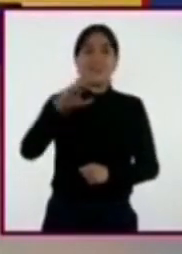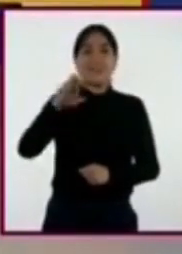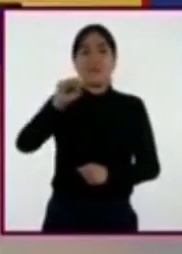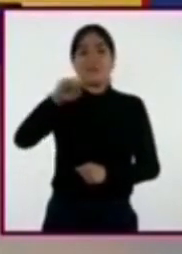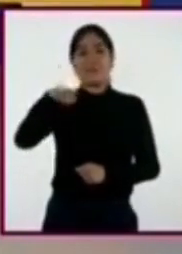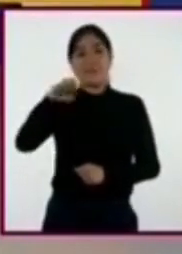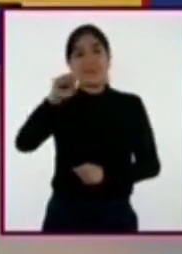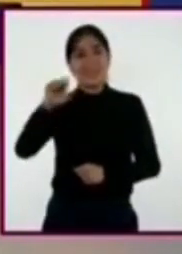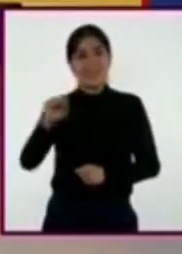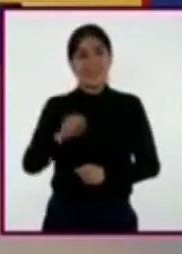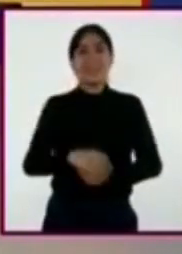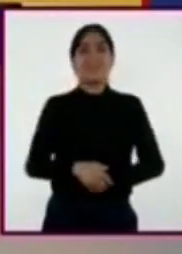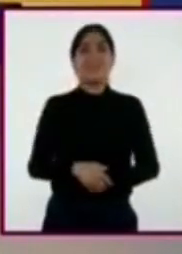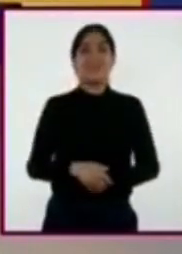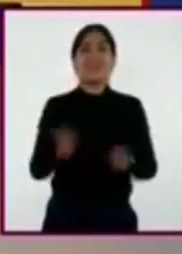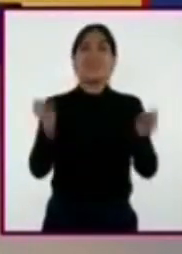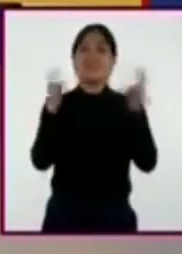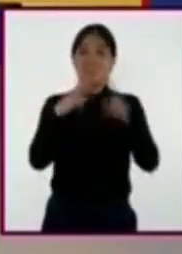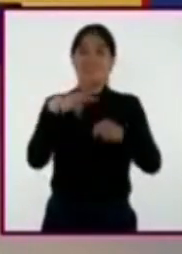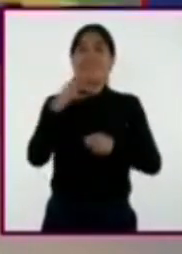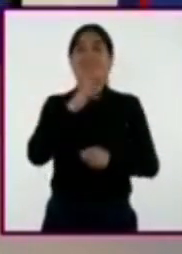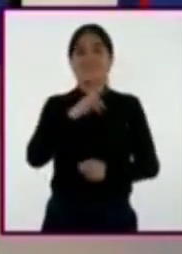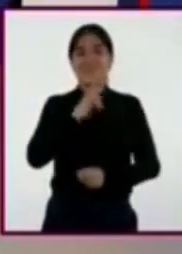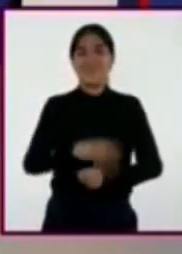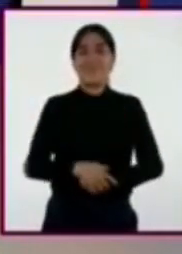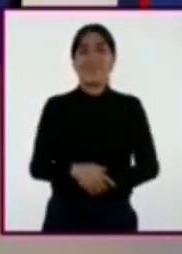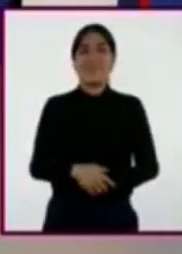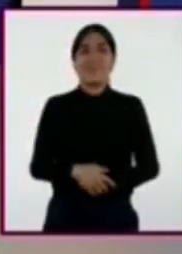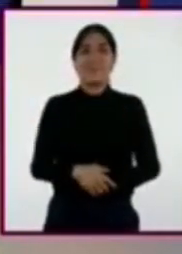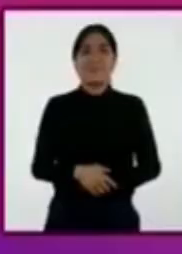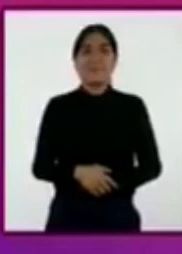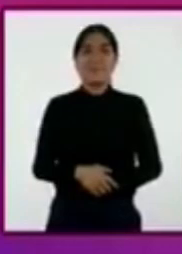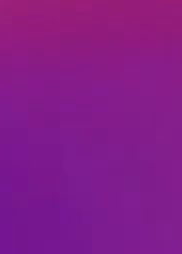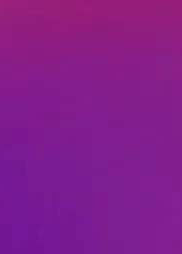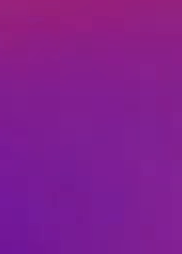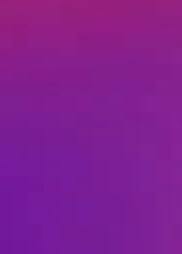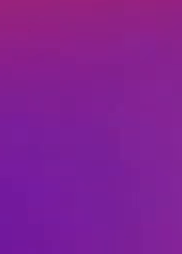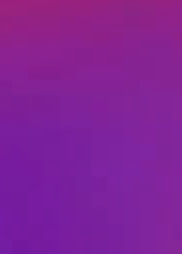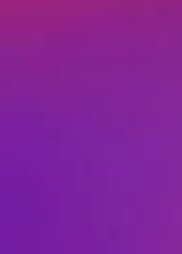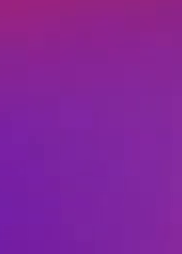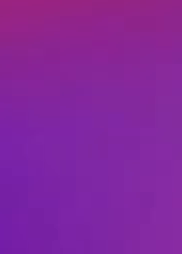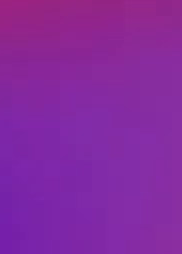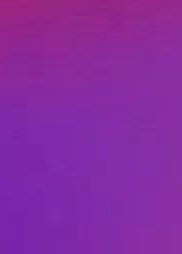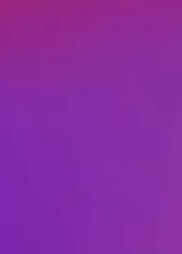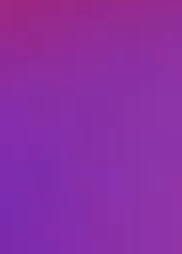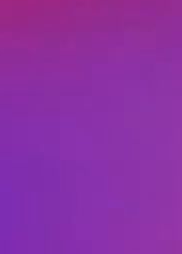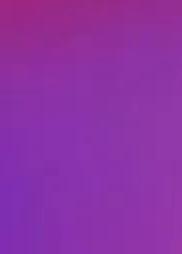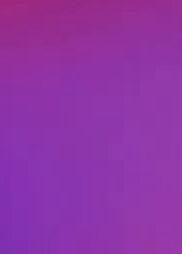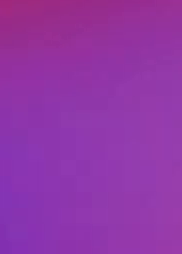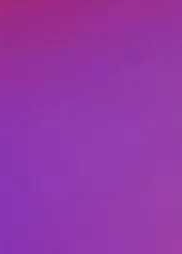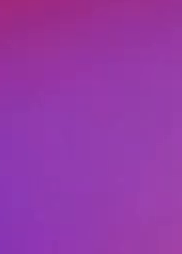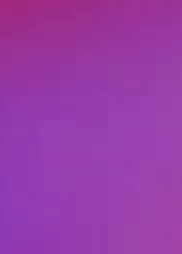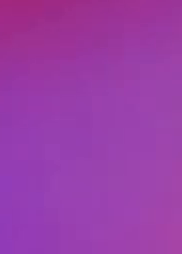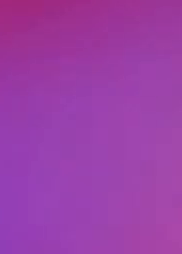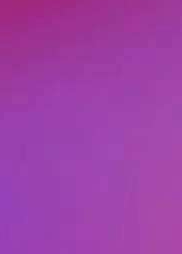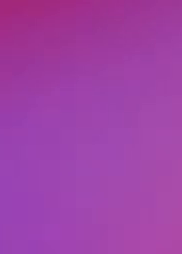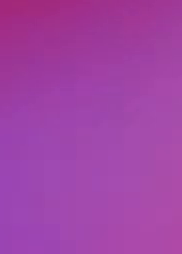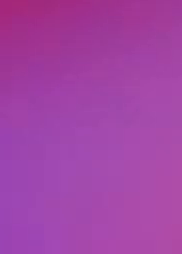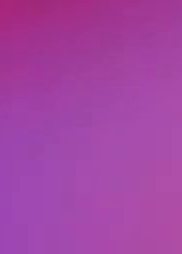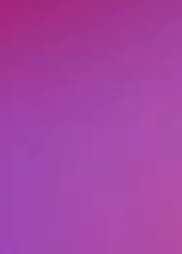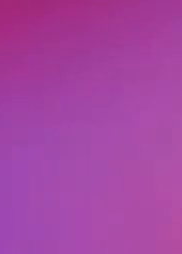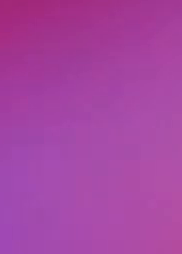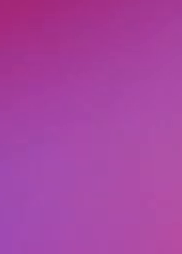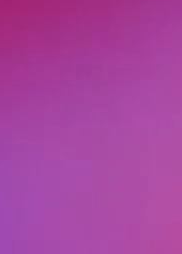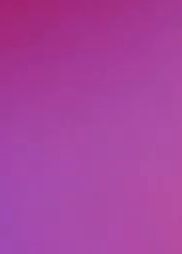Aquiles. Nos vemos pronto. Si tienes dudas o necesitas ayuda, llama al Centro de